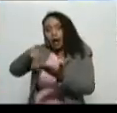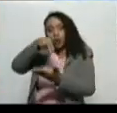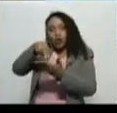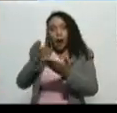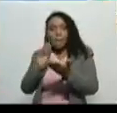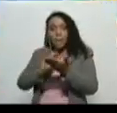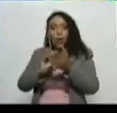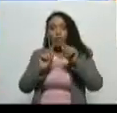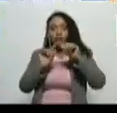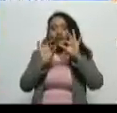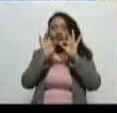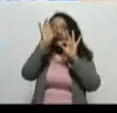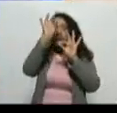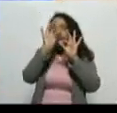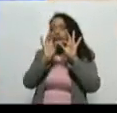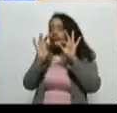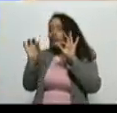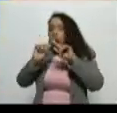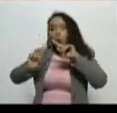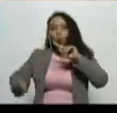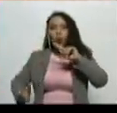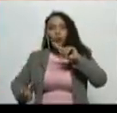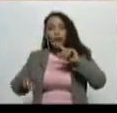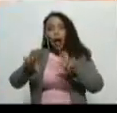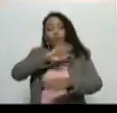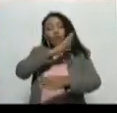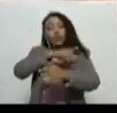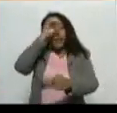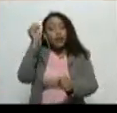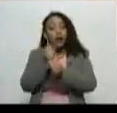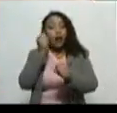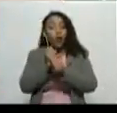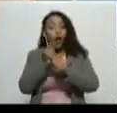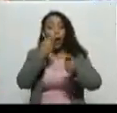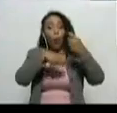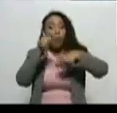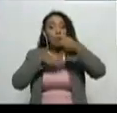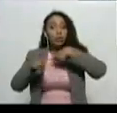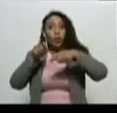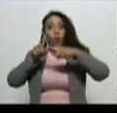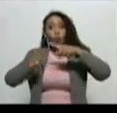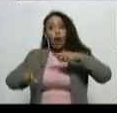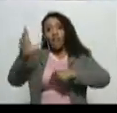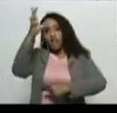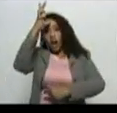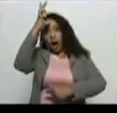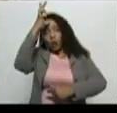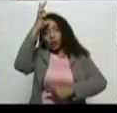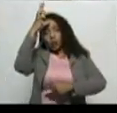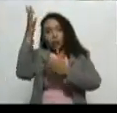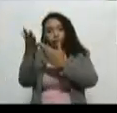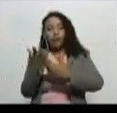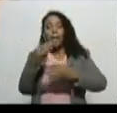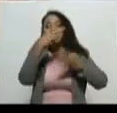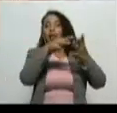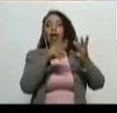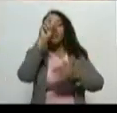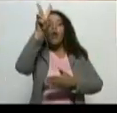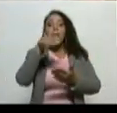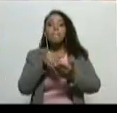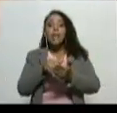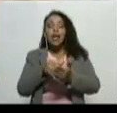Medidores Eléctricos, la Fuerza Trabajadora de la Gerencia de Comercialización de Corpoelec Falcón recibió una dotación de más de